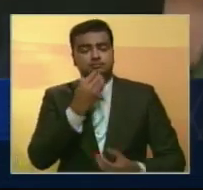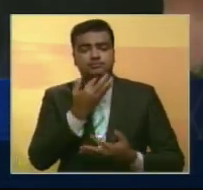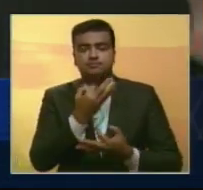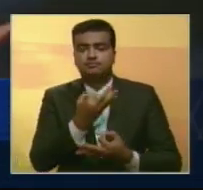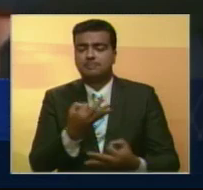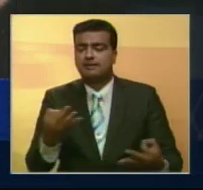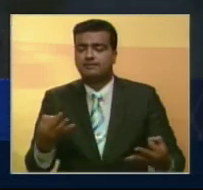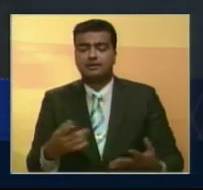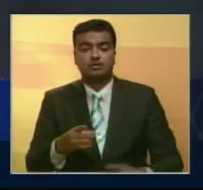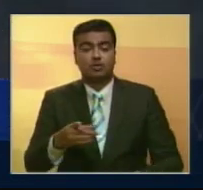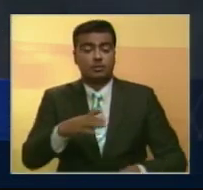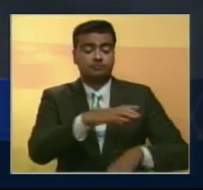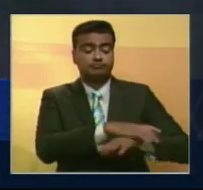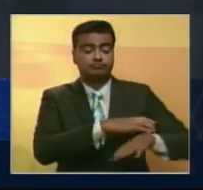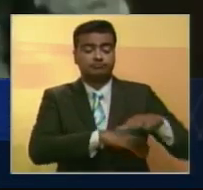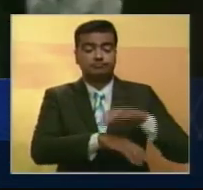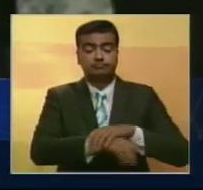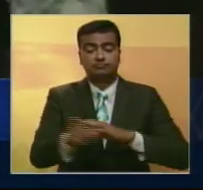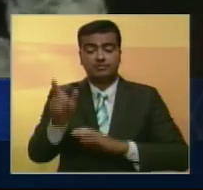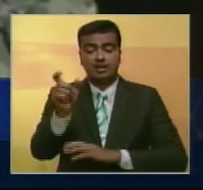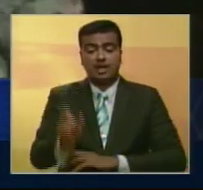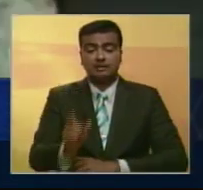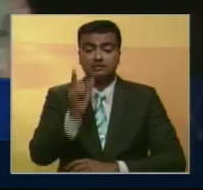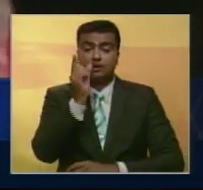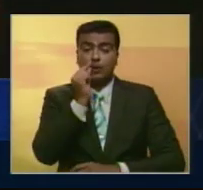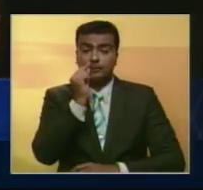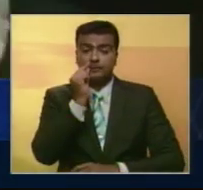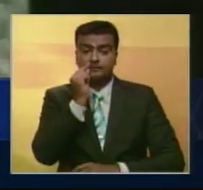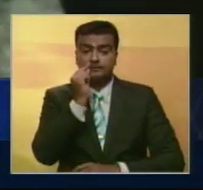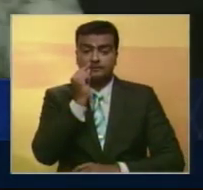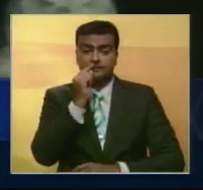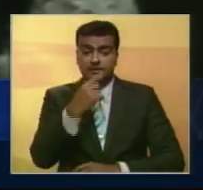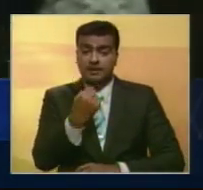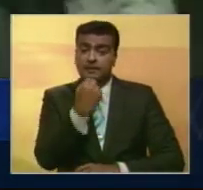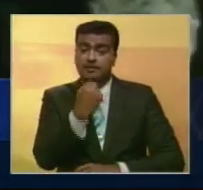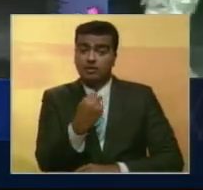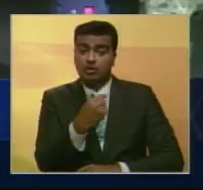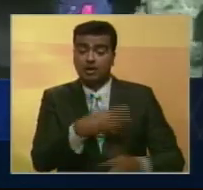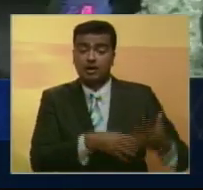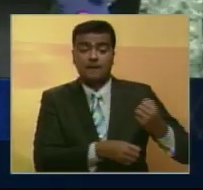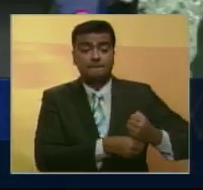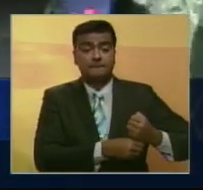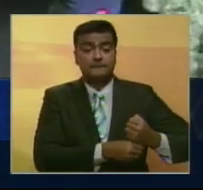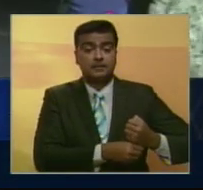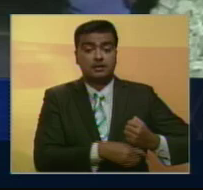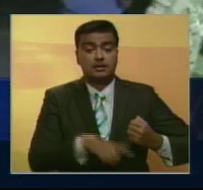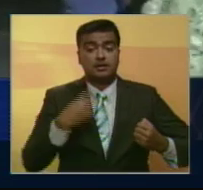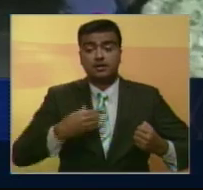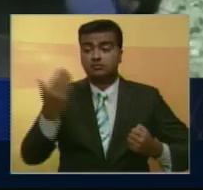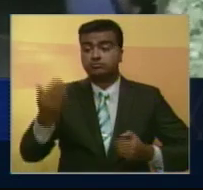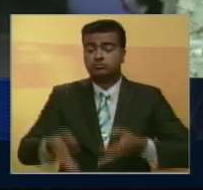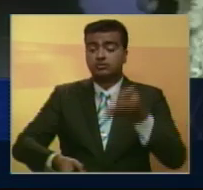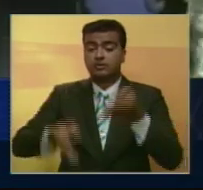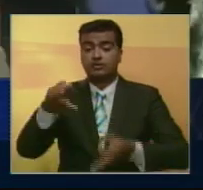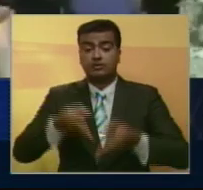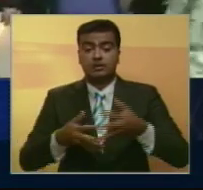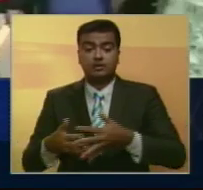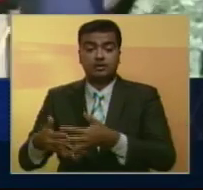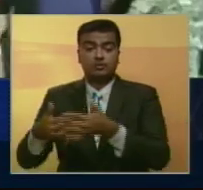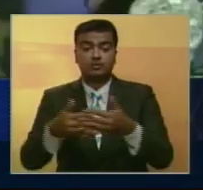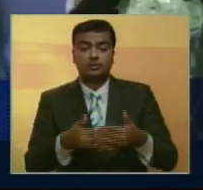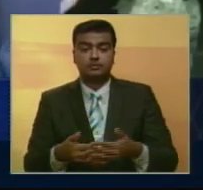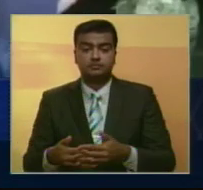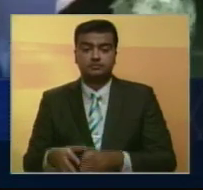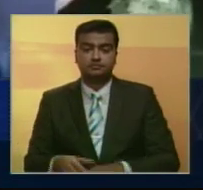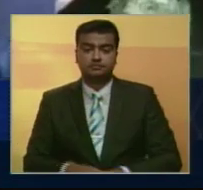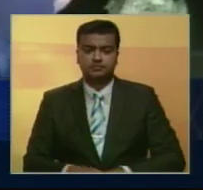de la recaptura del líder del cártel de Sinaloa y manifestó que espera con ansias tener al Chapo enfrentado a los tribunales estadounidenses. En